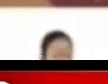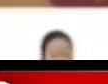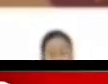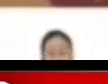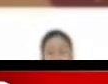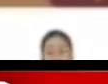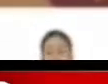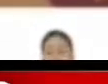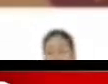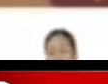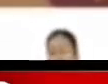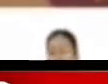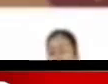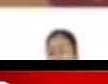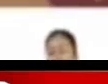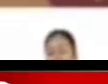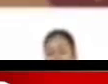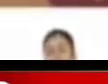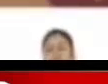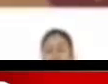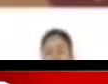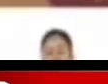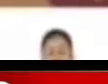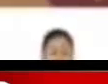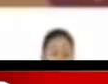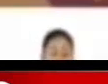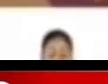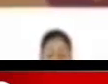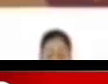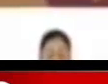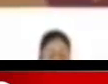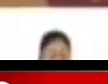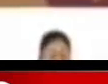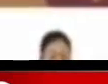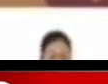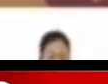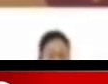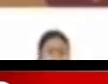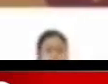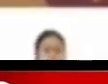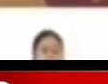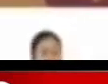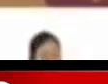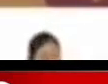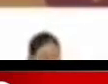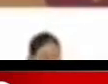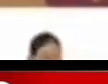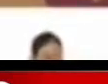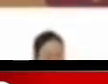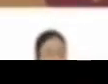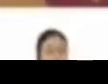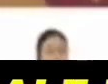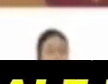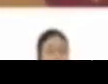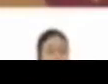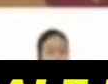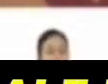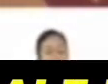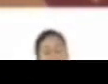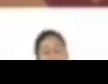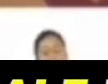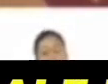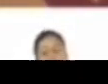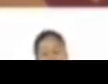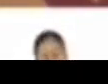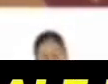el petróleo y la industria eléctrica nacional. ¿Se acuerdan que se comprometió a hacer